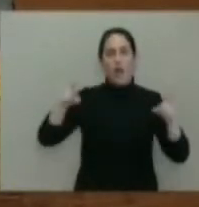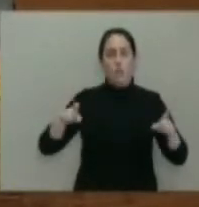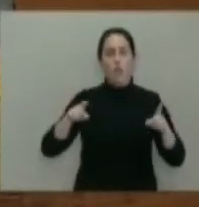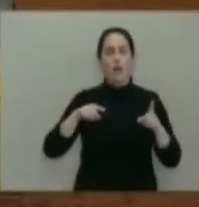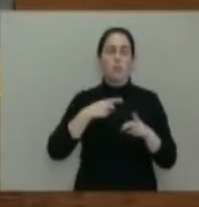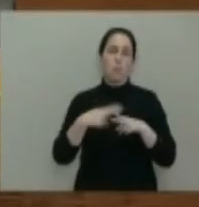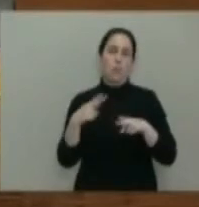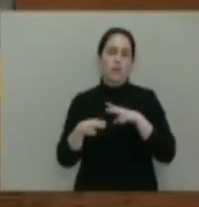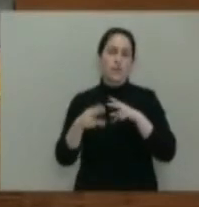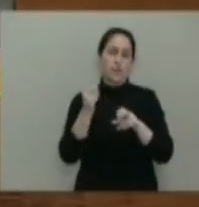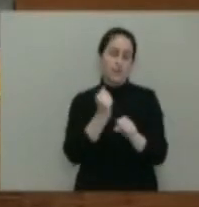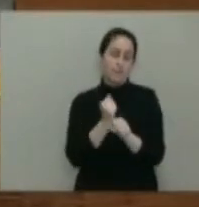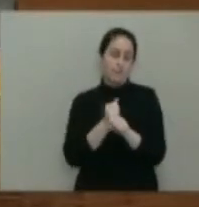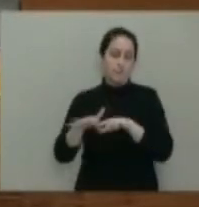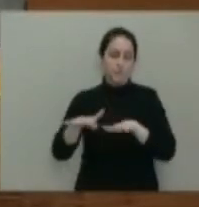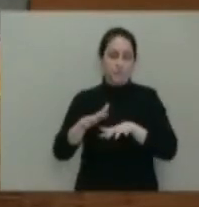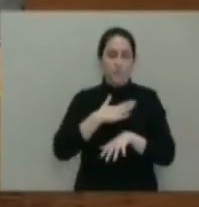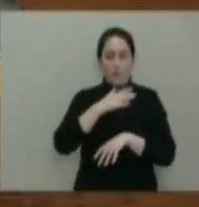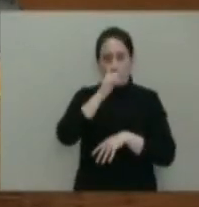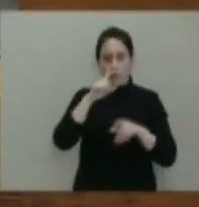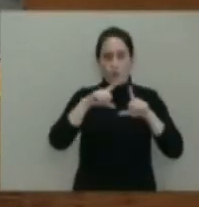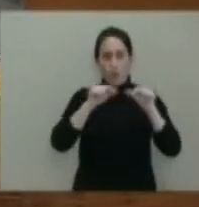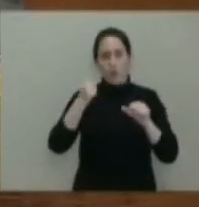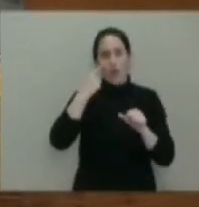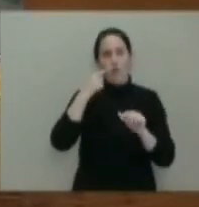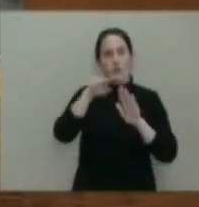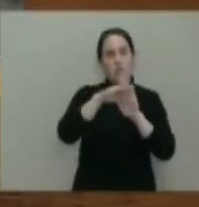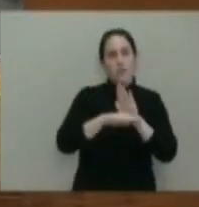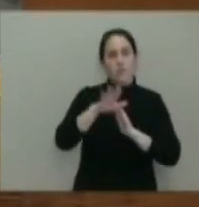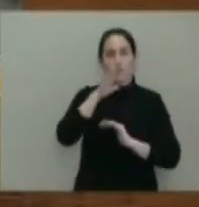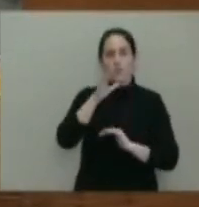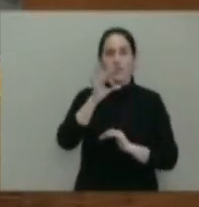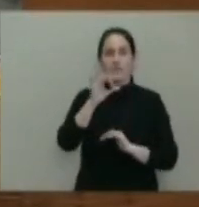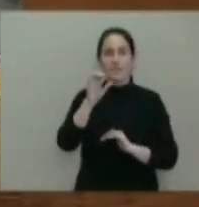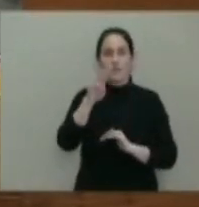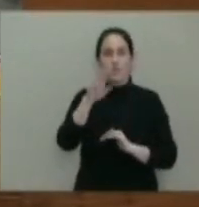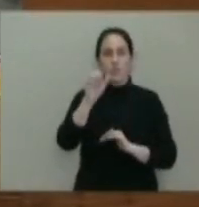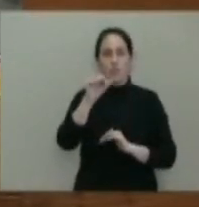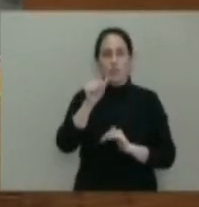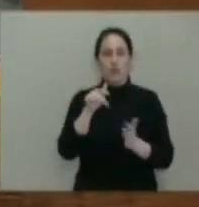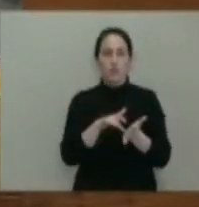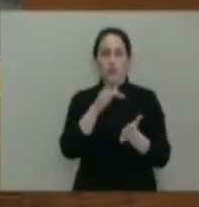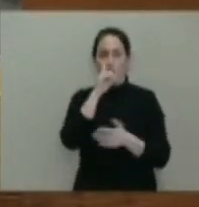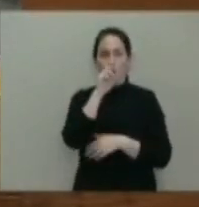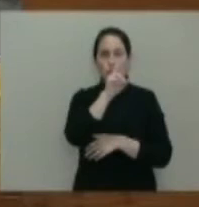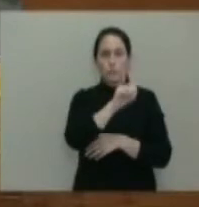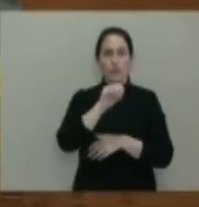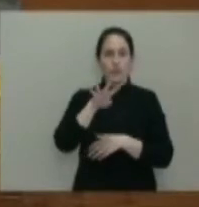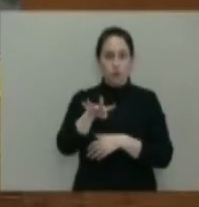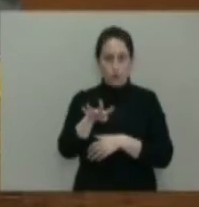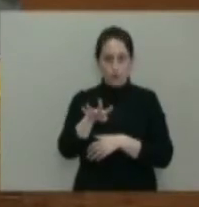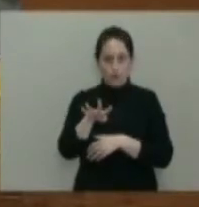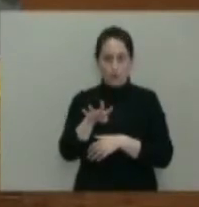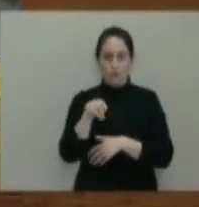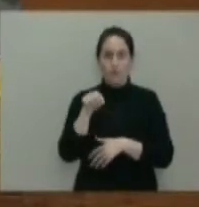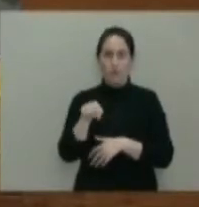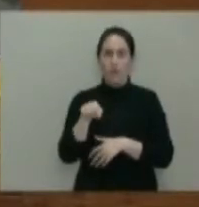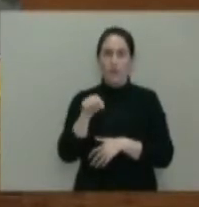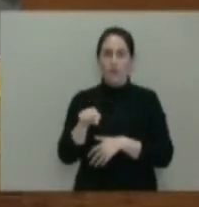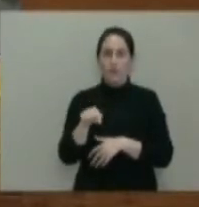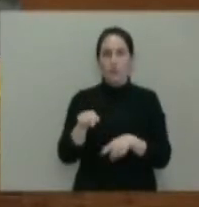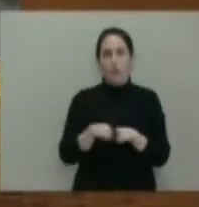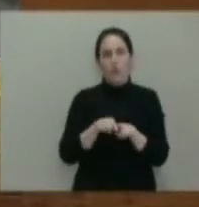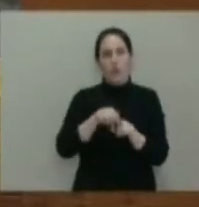de Asturias, en la que se concreten las medidas a impulsar por el SEPEPA durante el 2014. Y esto no es